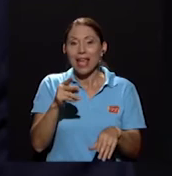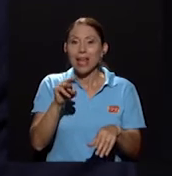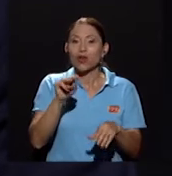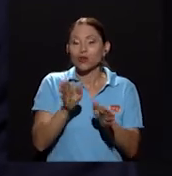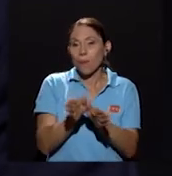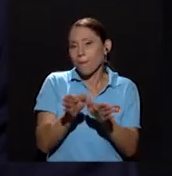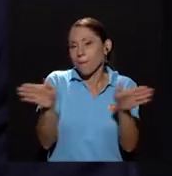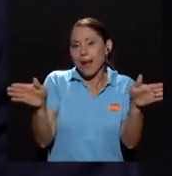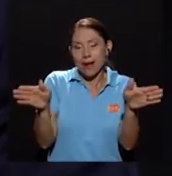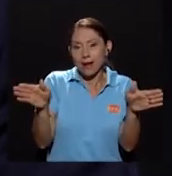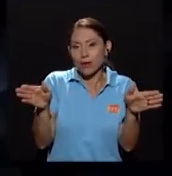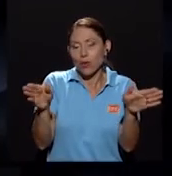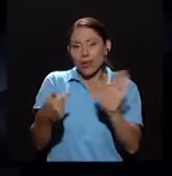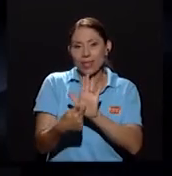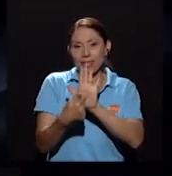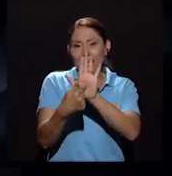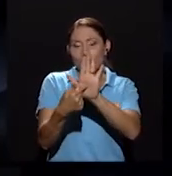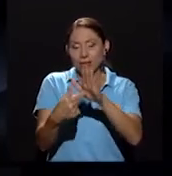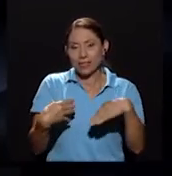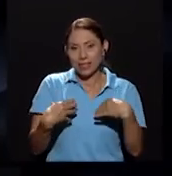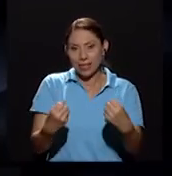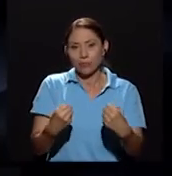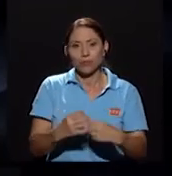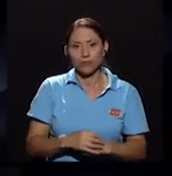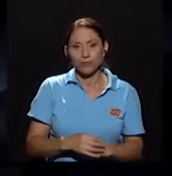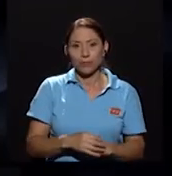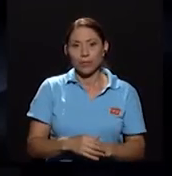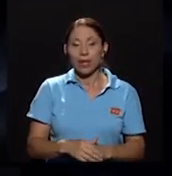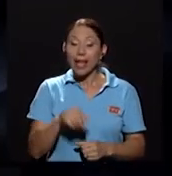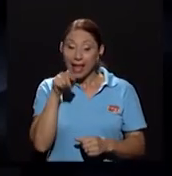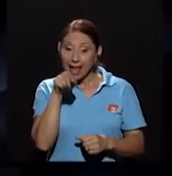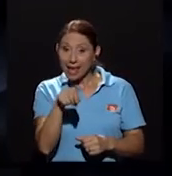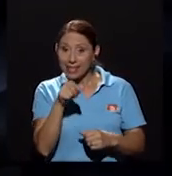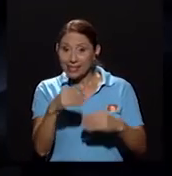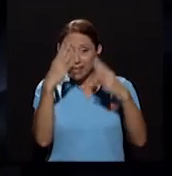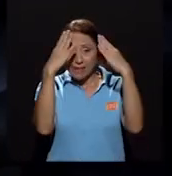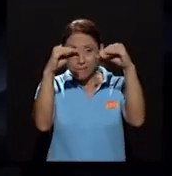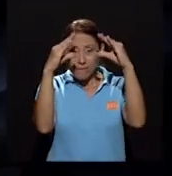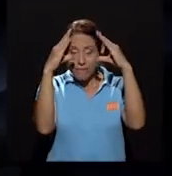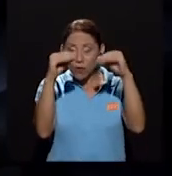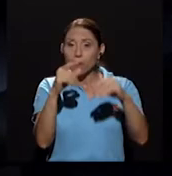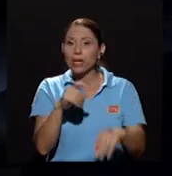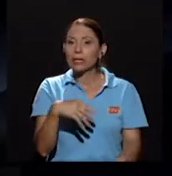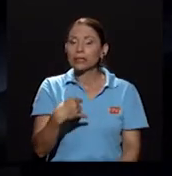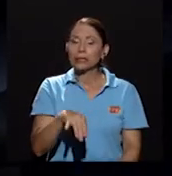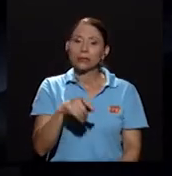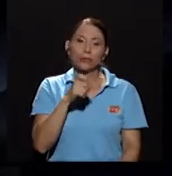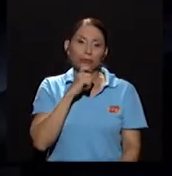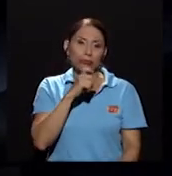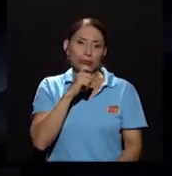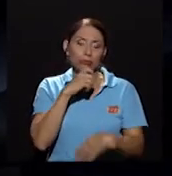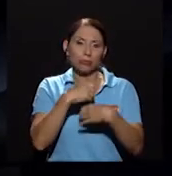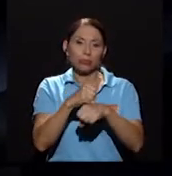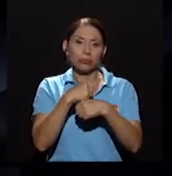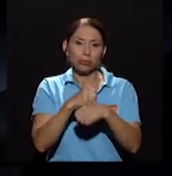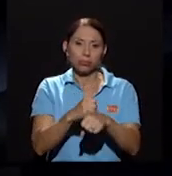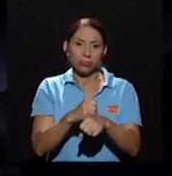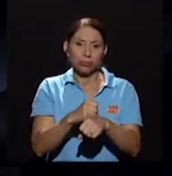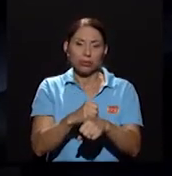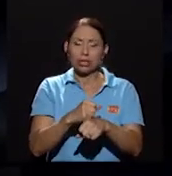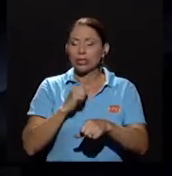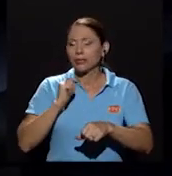indicadores generales de salud ese informe fue de difícil confección fue un esfuerzo